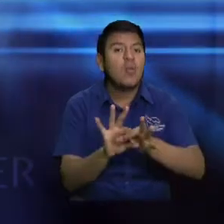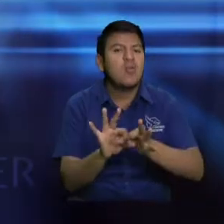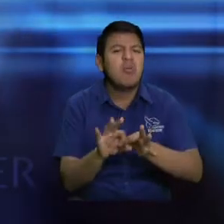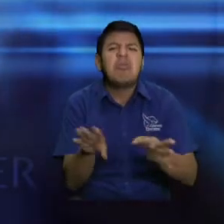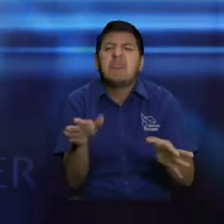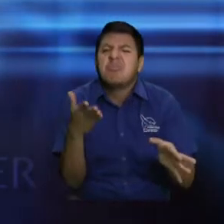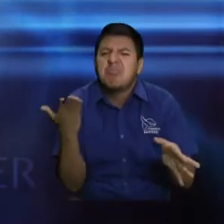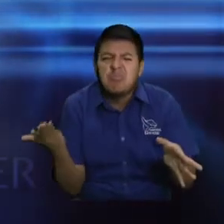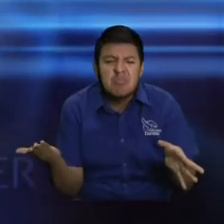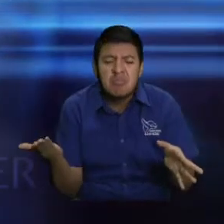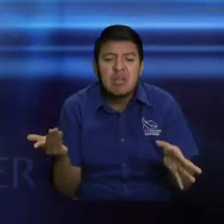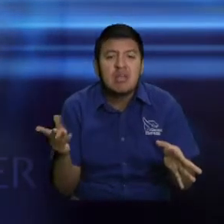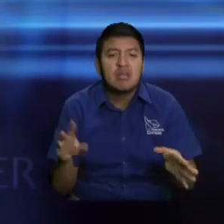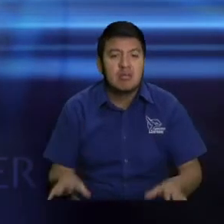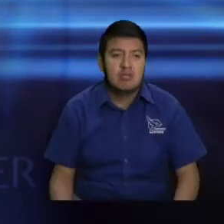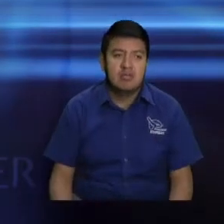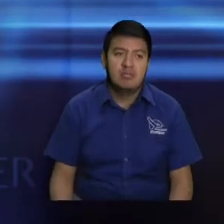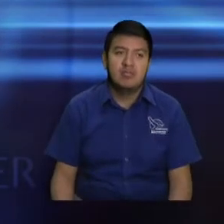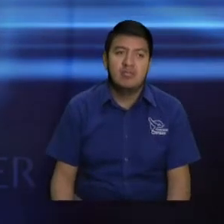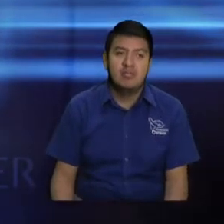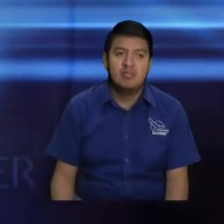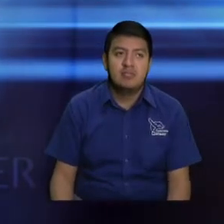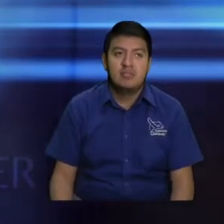asociación, comunión,